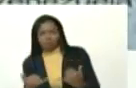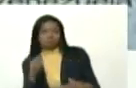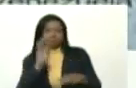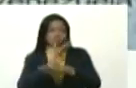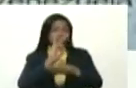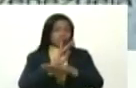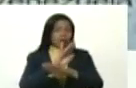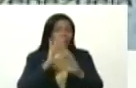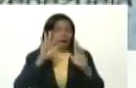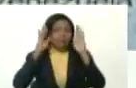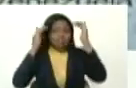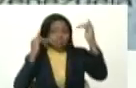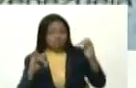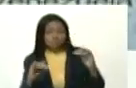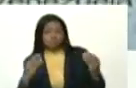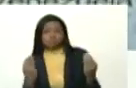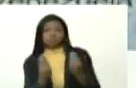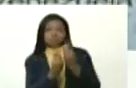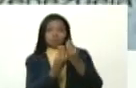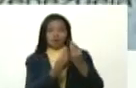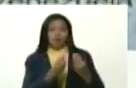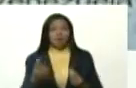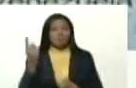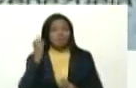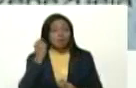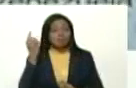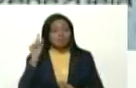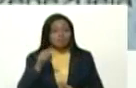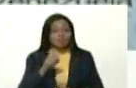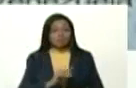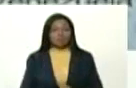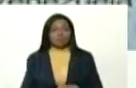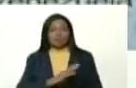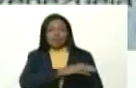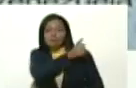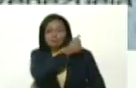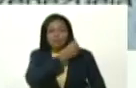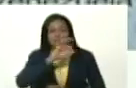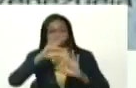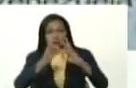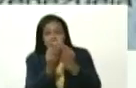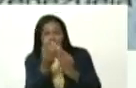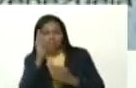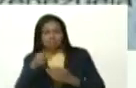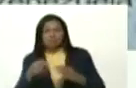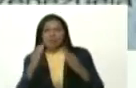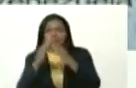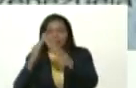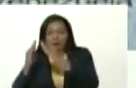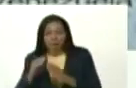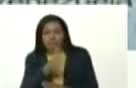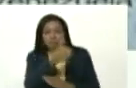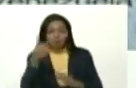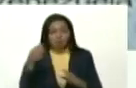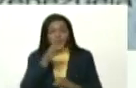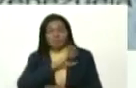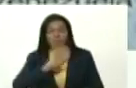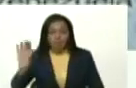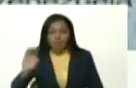proteger, acompañar a la mujer jefa de familia, a los hogares de la patria.